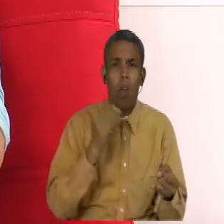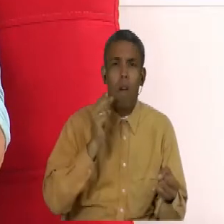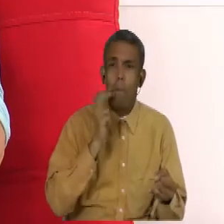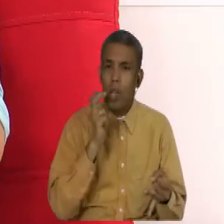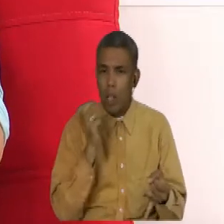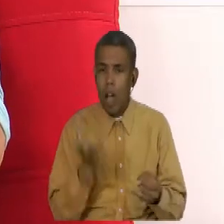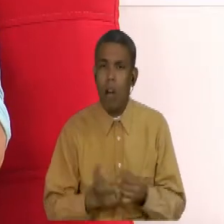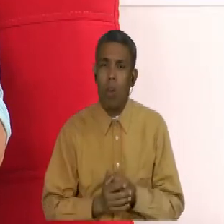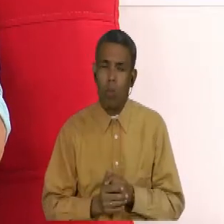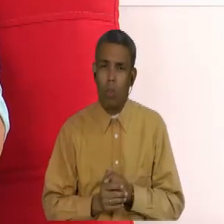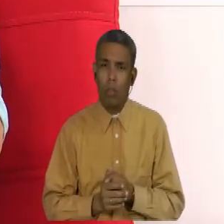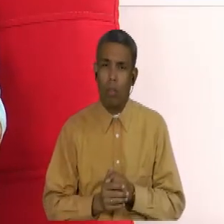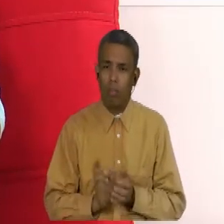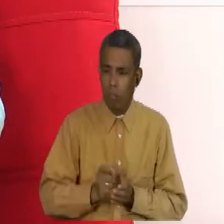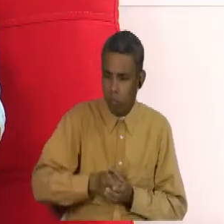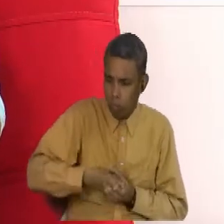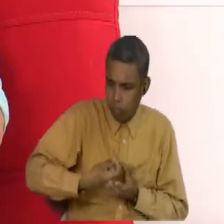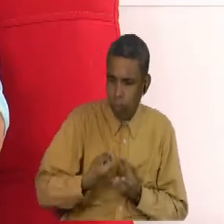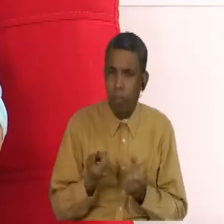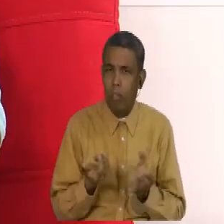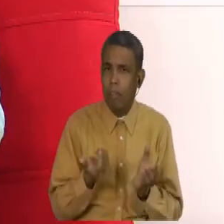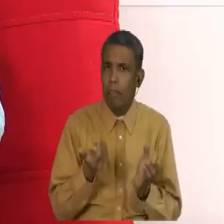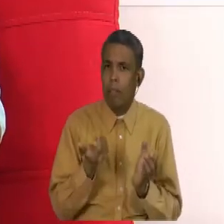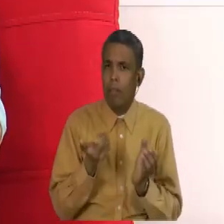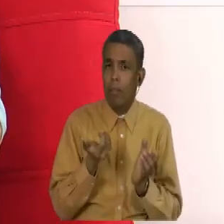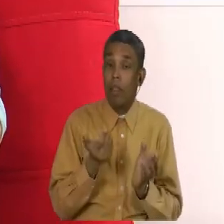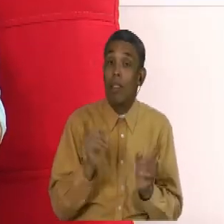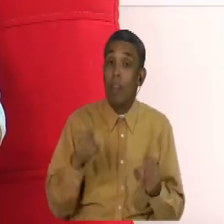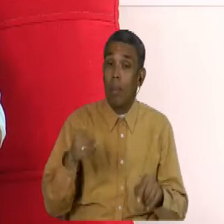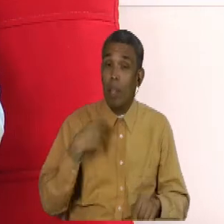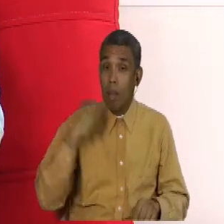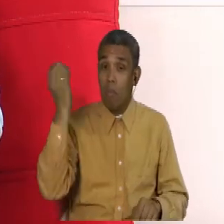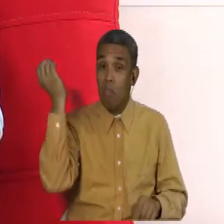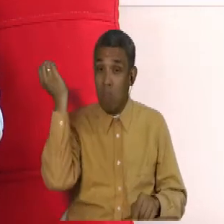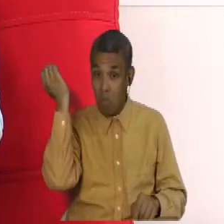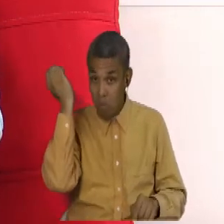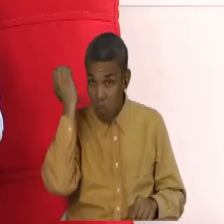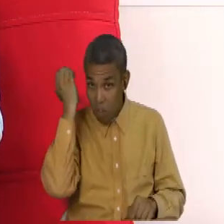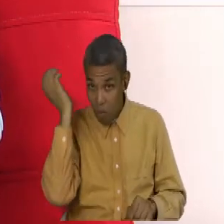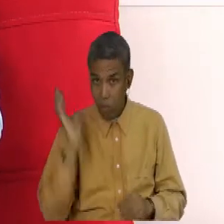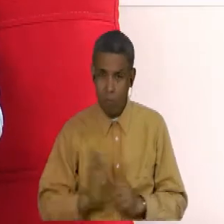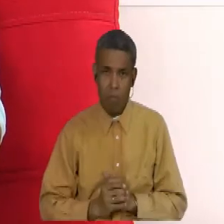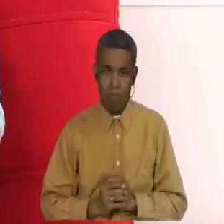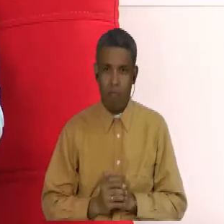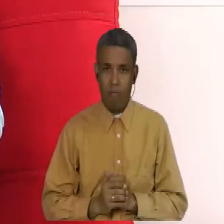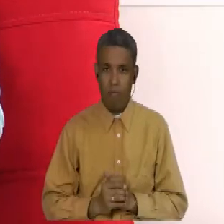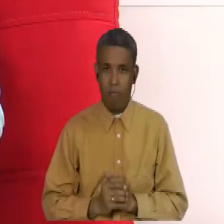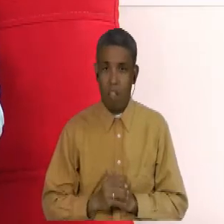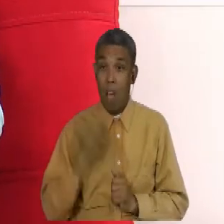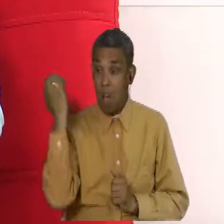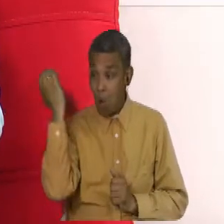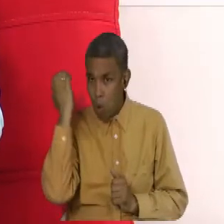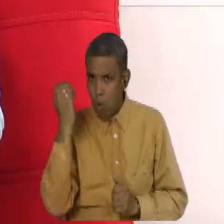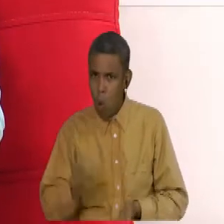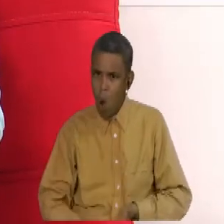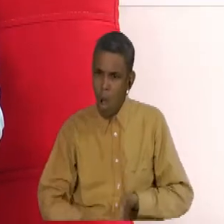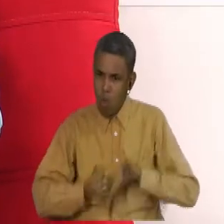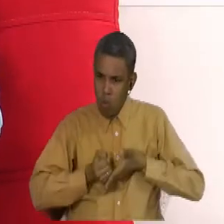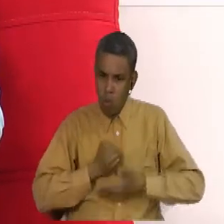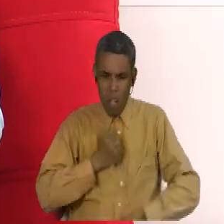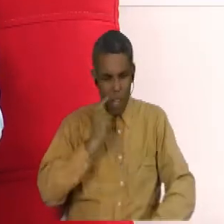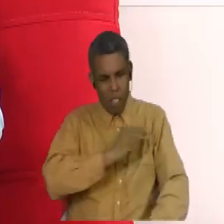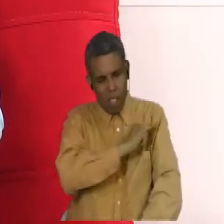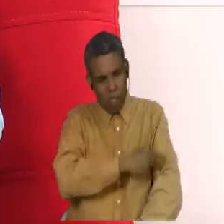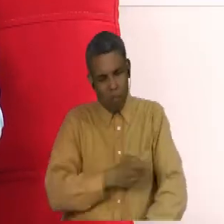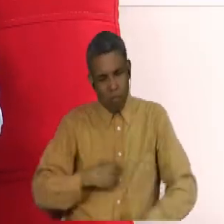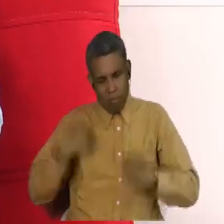¿sí? Esos, como el huevo, como okay, fundamentales fuentes de proteínas. Ahí también están las grasas contenidas, por